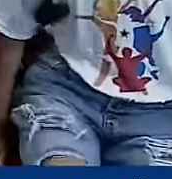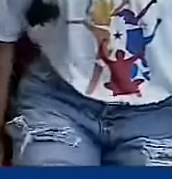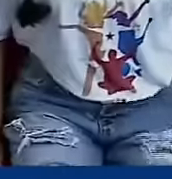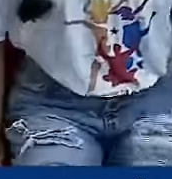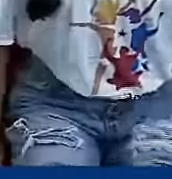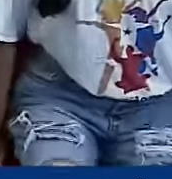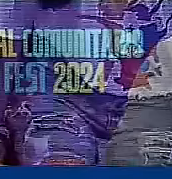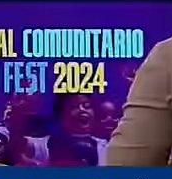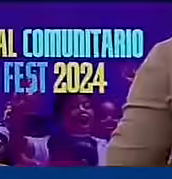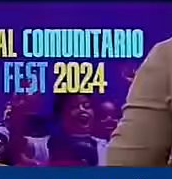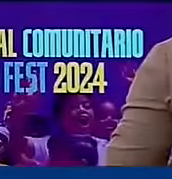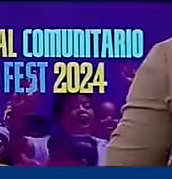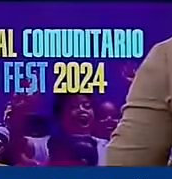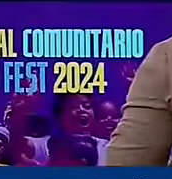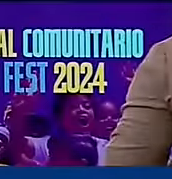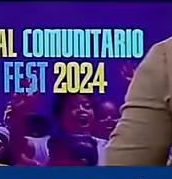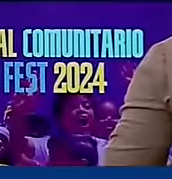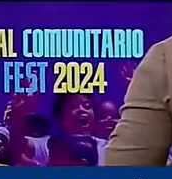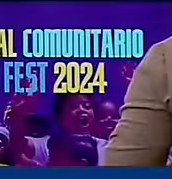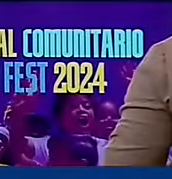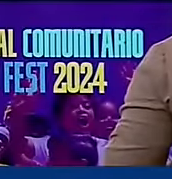Somos recreadores.